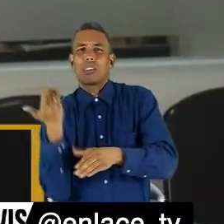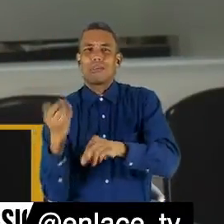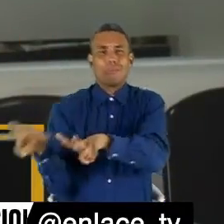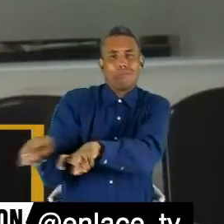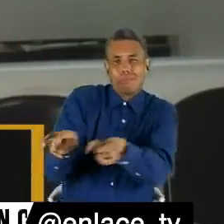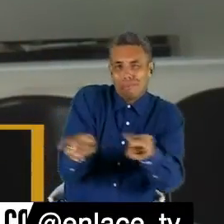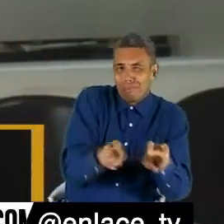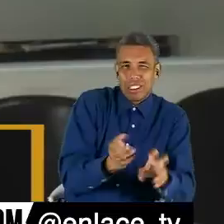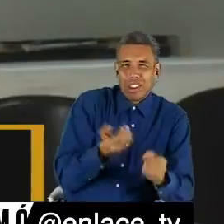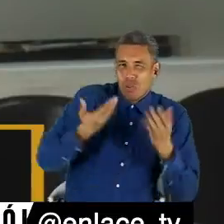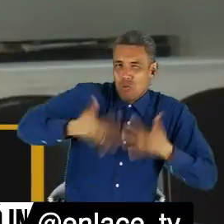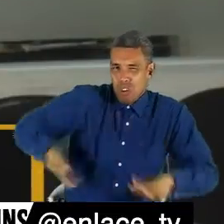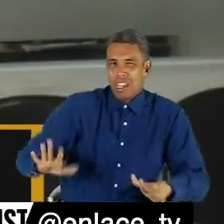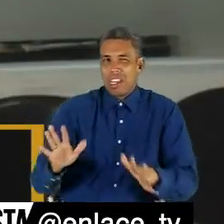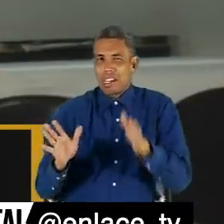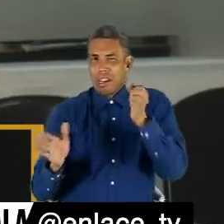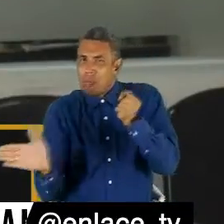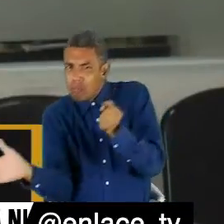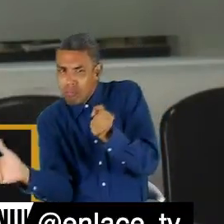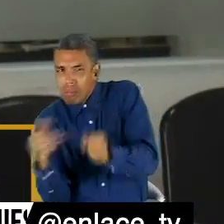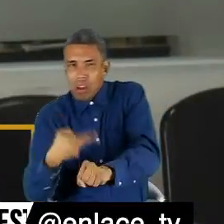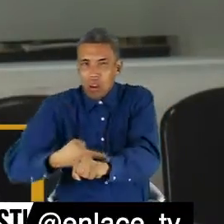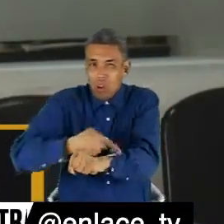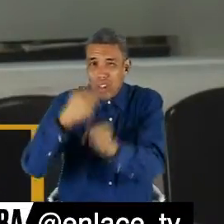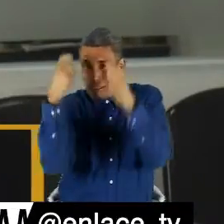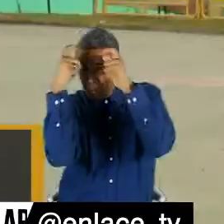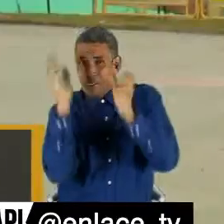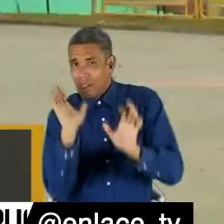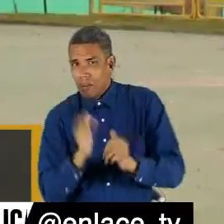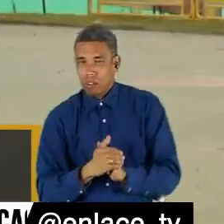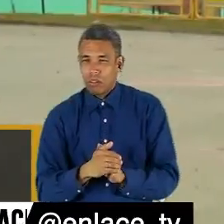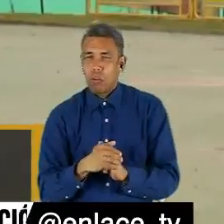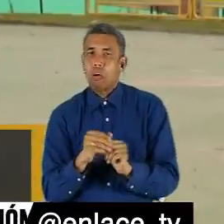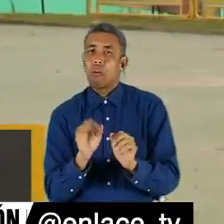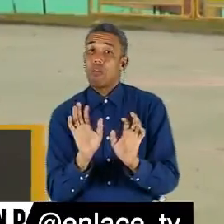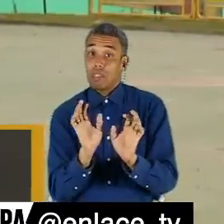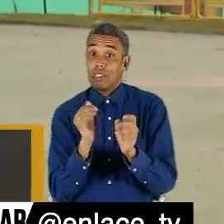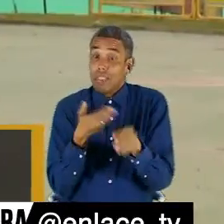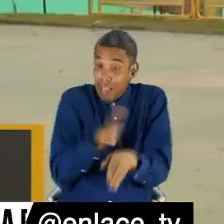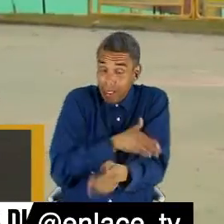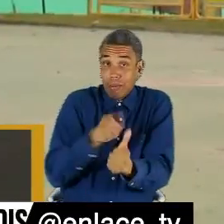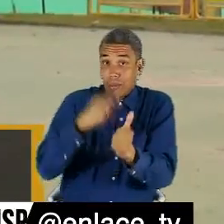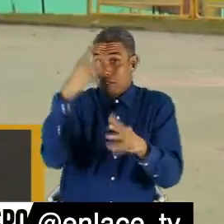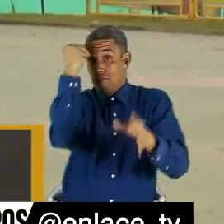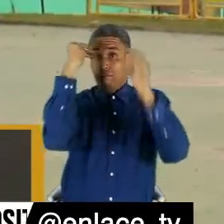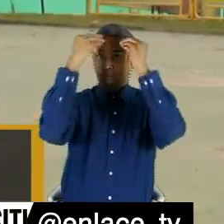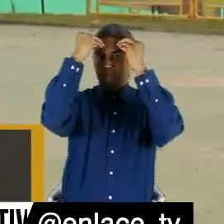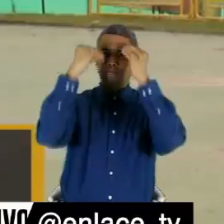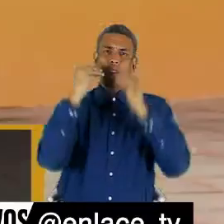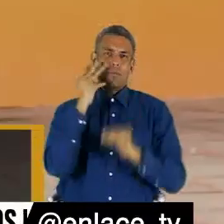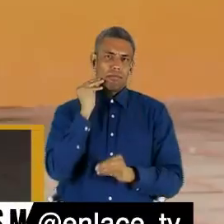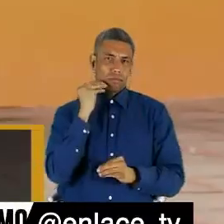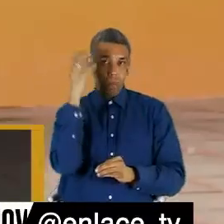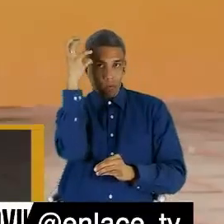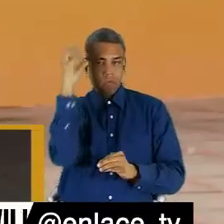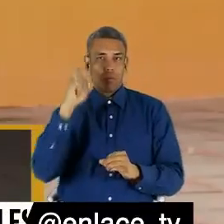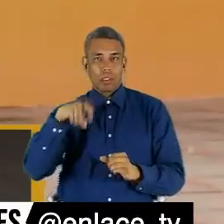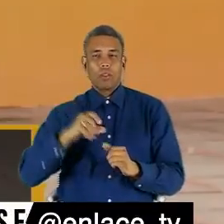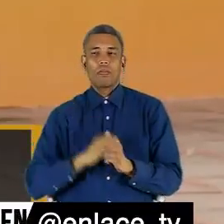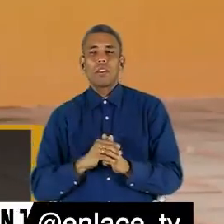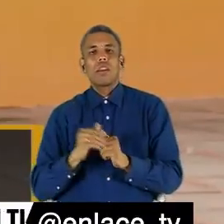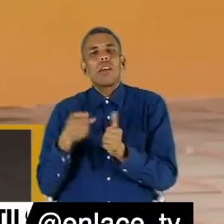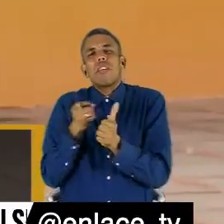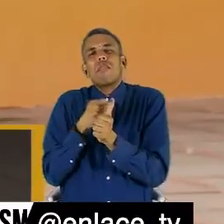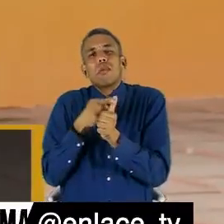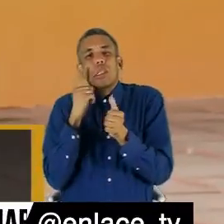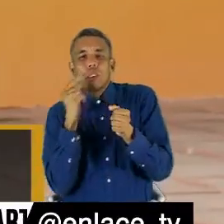antes, o sea, el mismo comportamiento de sembrar porque me gustó. Los asistentes a la actividad se instruirán sobre asociatividad como modelo